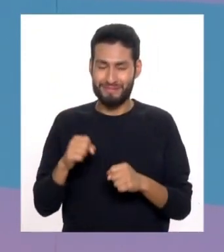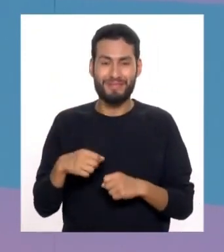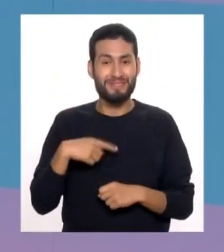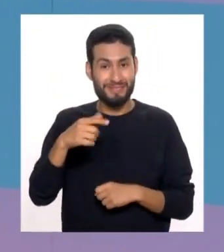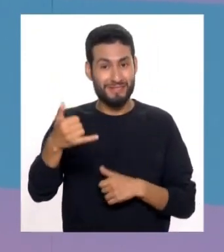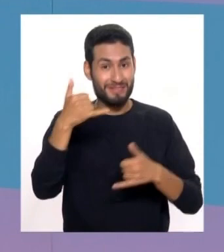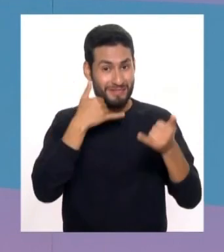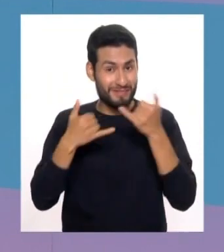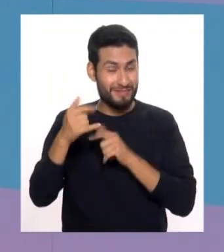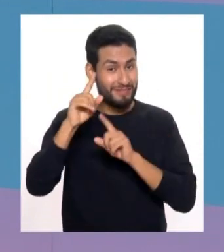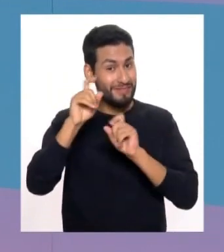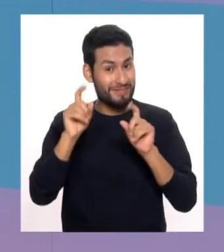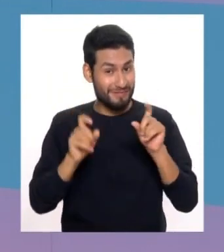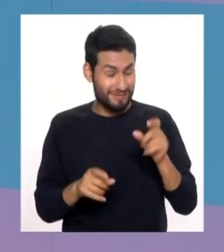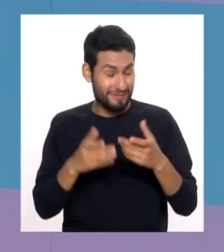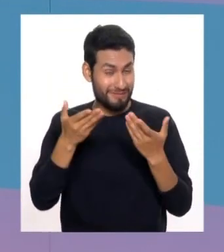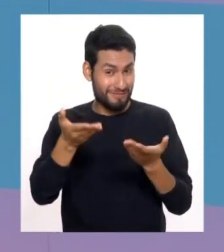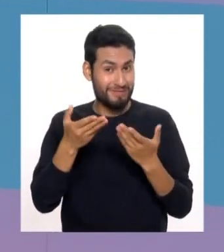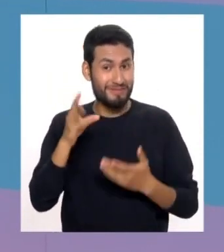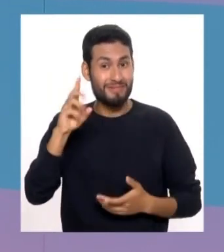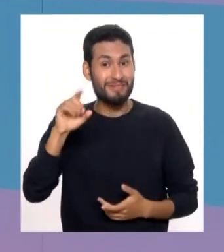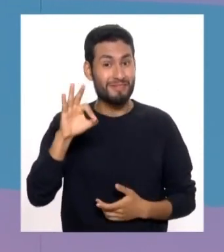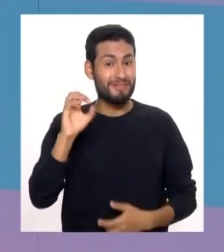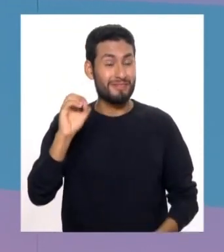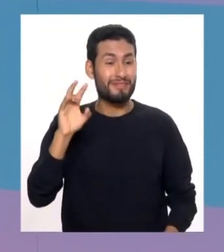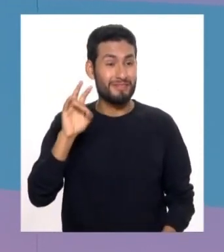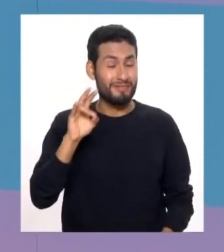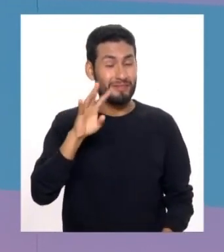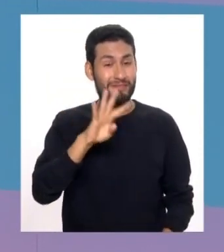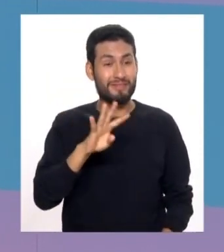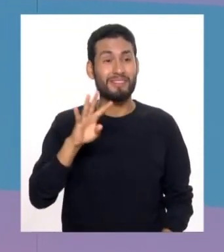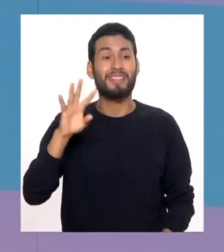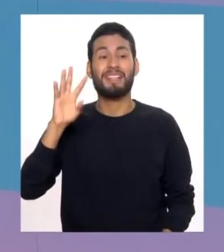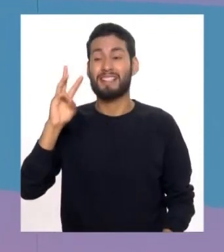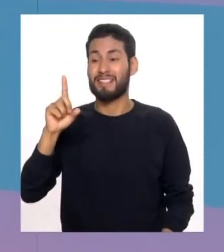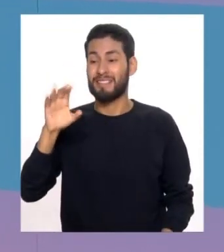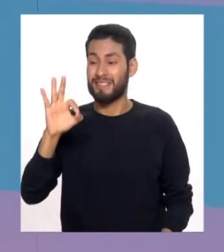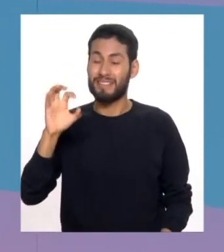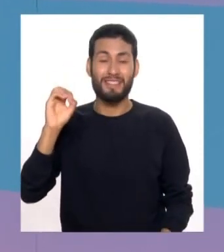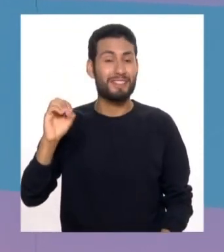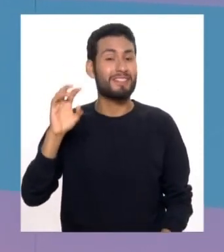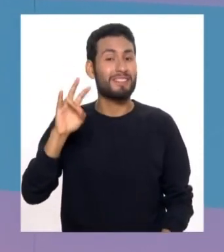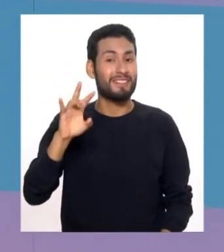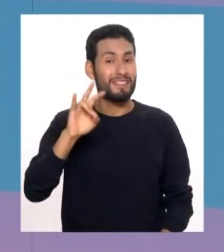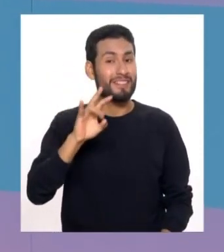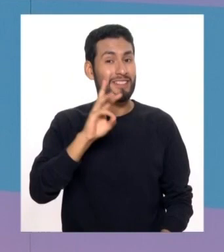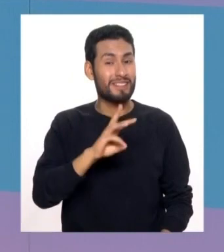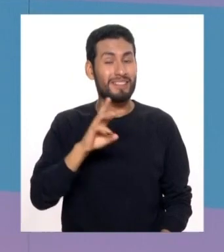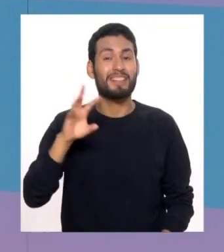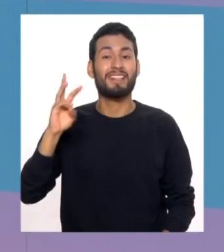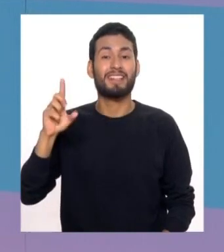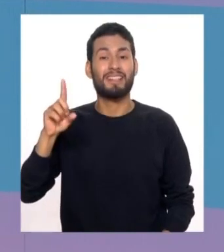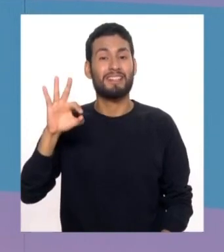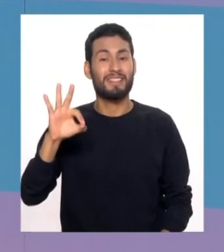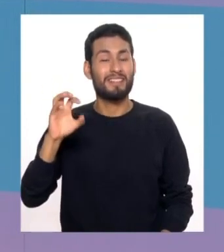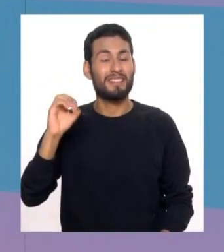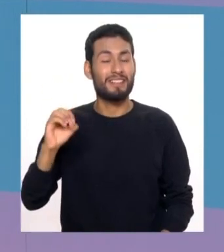casa puedan realizar todas sus consultas al 619-0774, al 619-0776 y